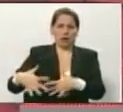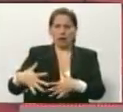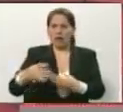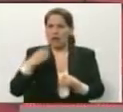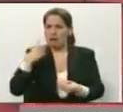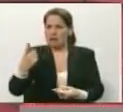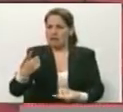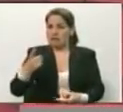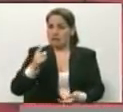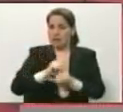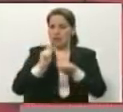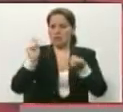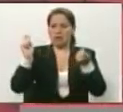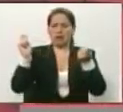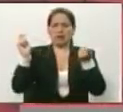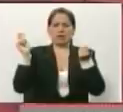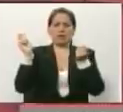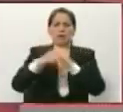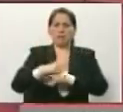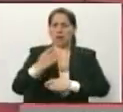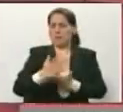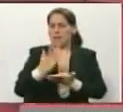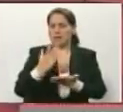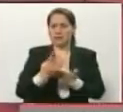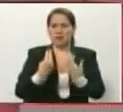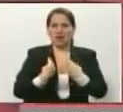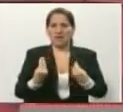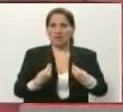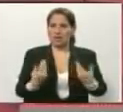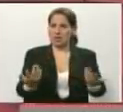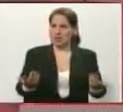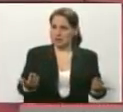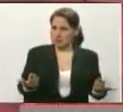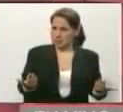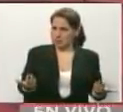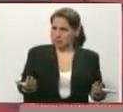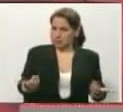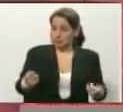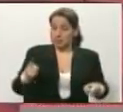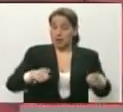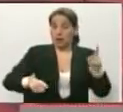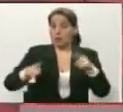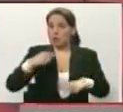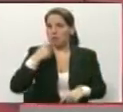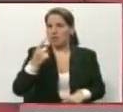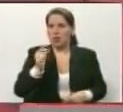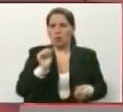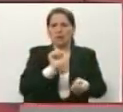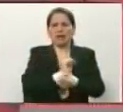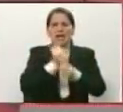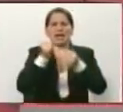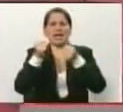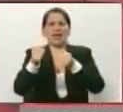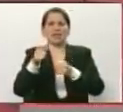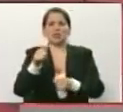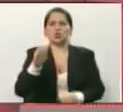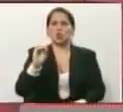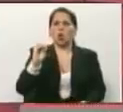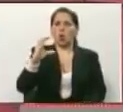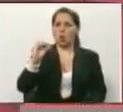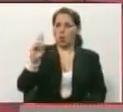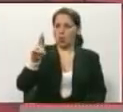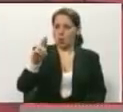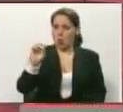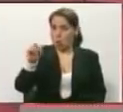que les iba a cambiar para siempre su vida. A algunos le dijeron que iban para Tocorón, para la cárcel de Tocorón,